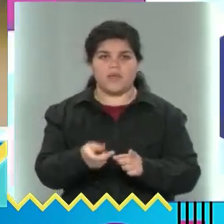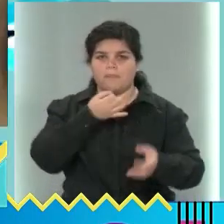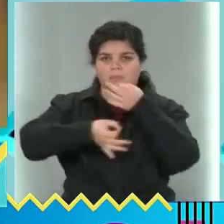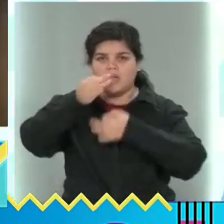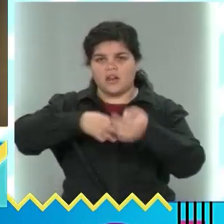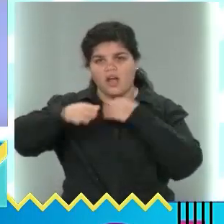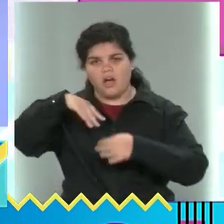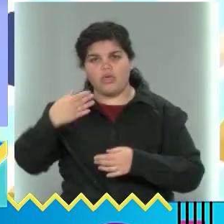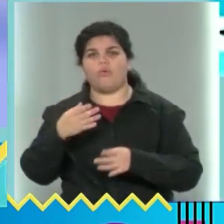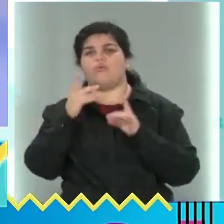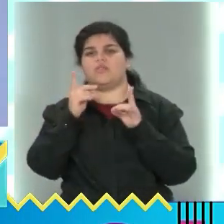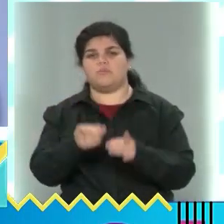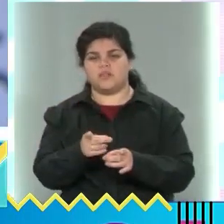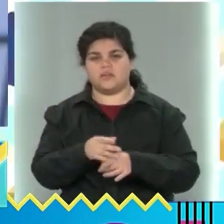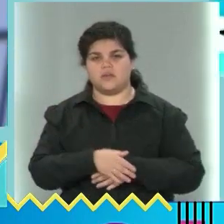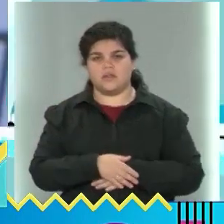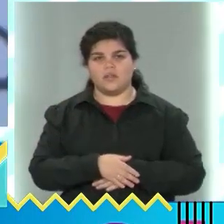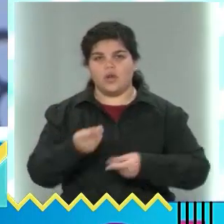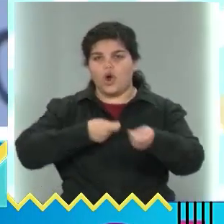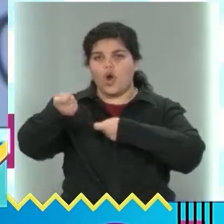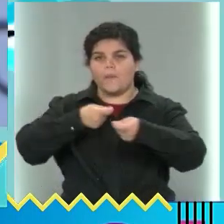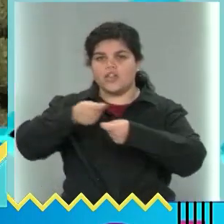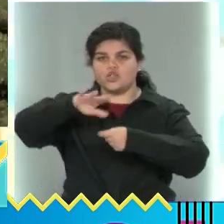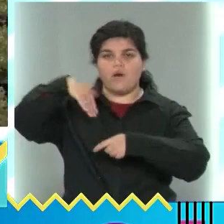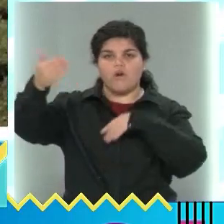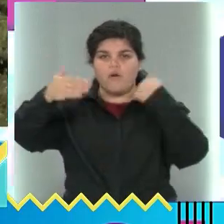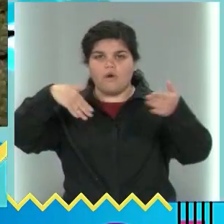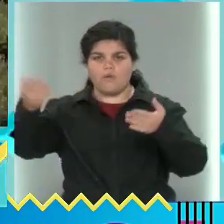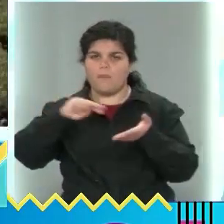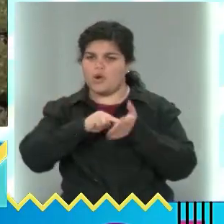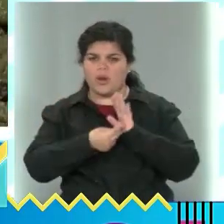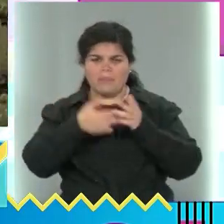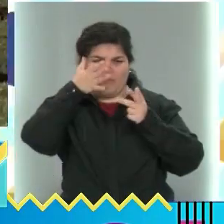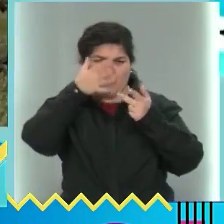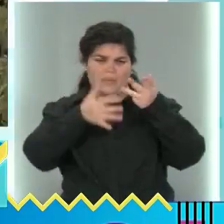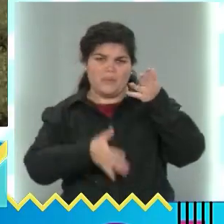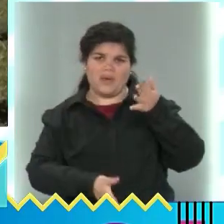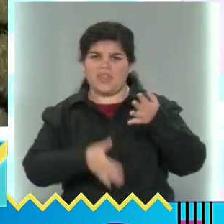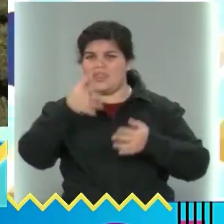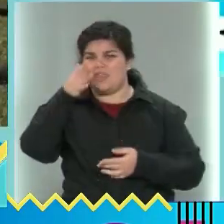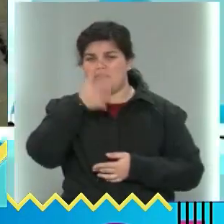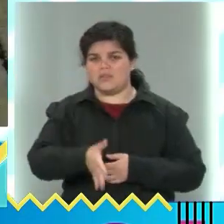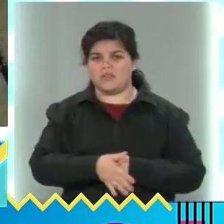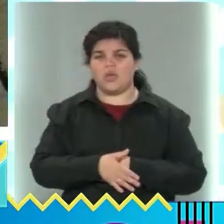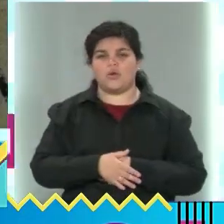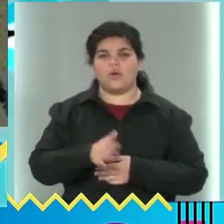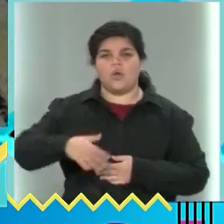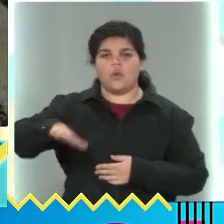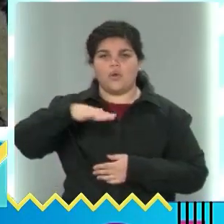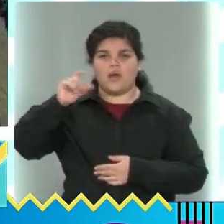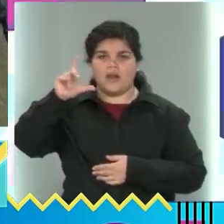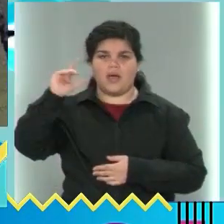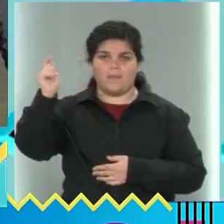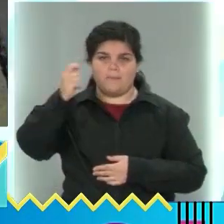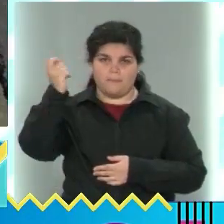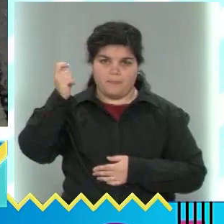previsibilidad, con problemas de comercialización en el exterior. Realmente tuvimos muchos problemas. Solamente la pampa húmeda y los granos tuvieron